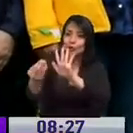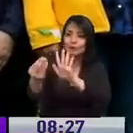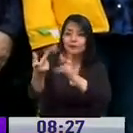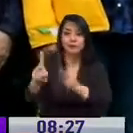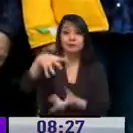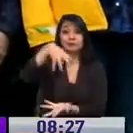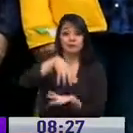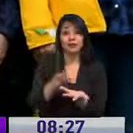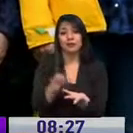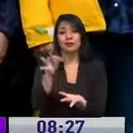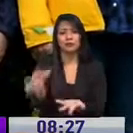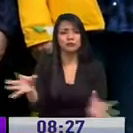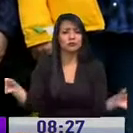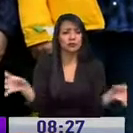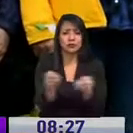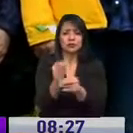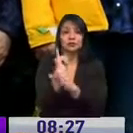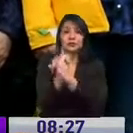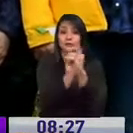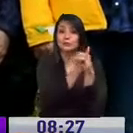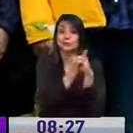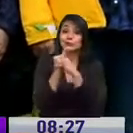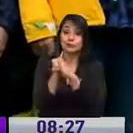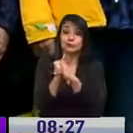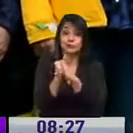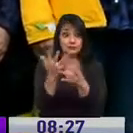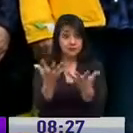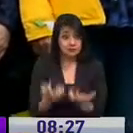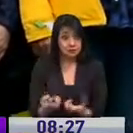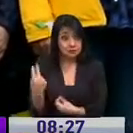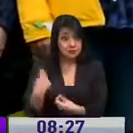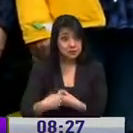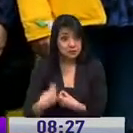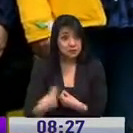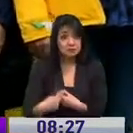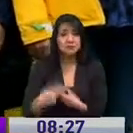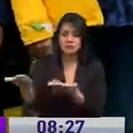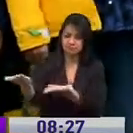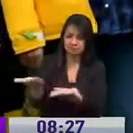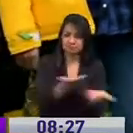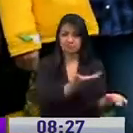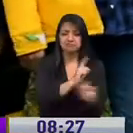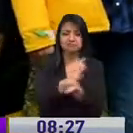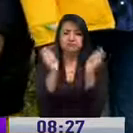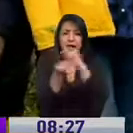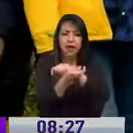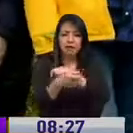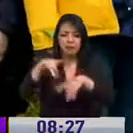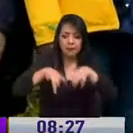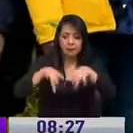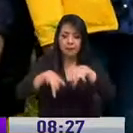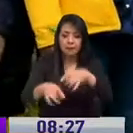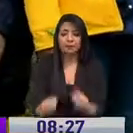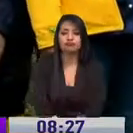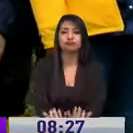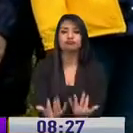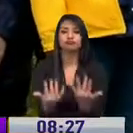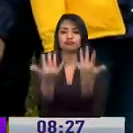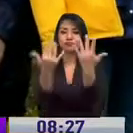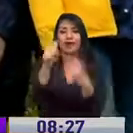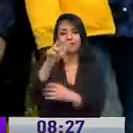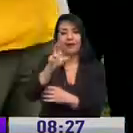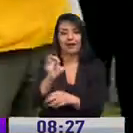provincial y cantonal a todas las instituciones que quieran participar por la recuperación del Atacazo, pues